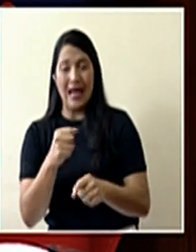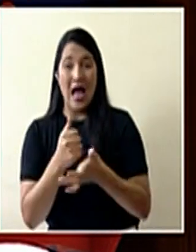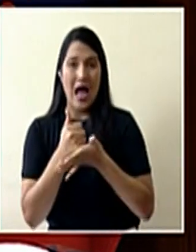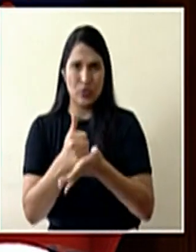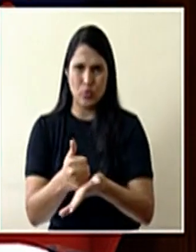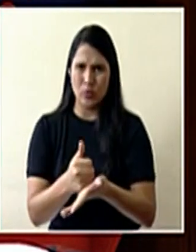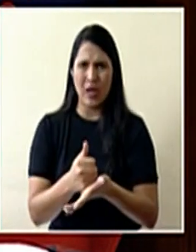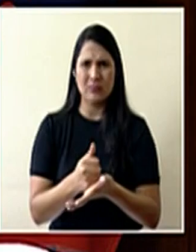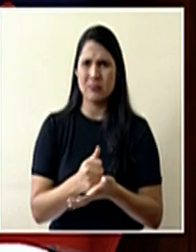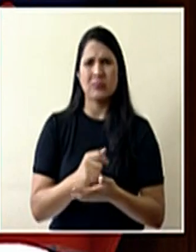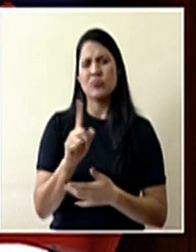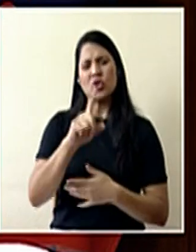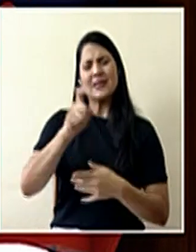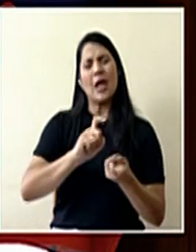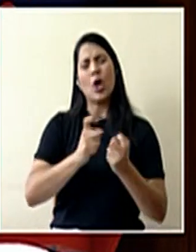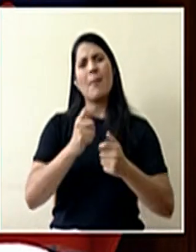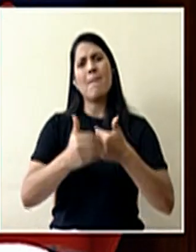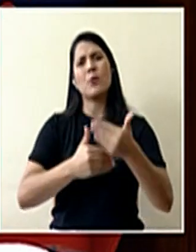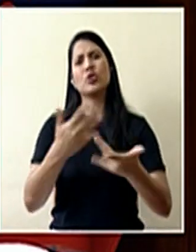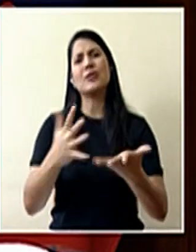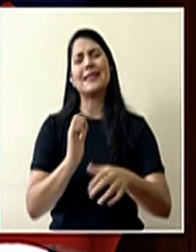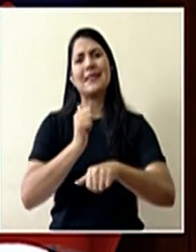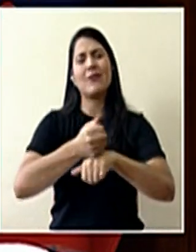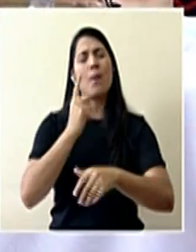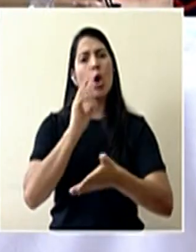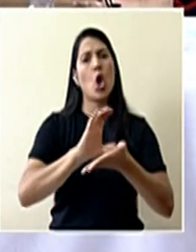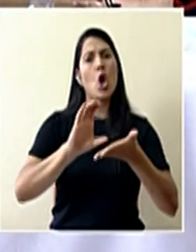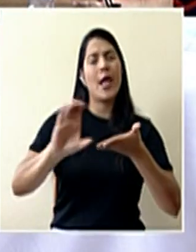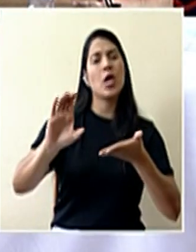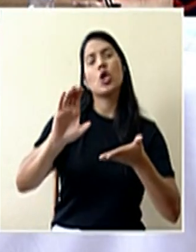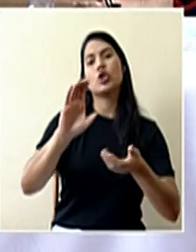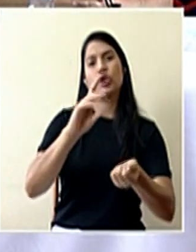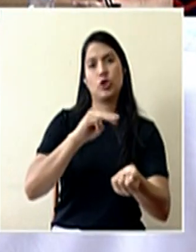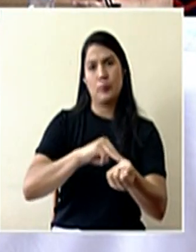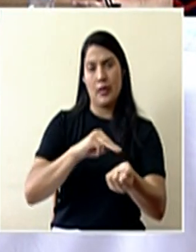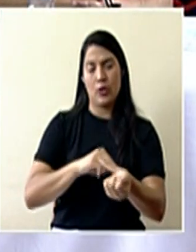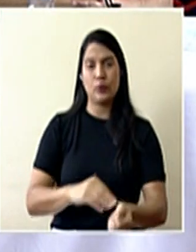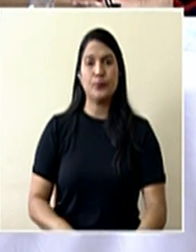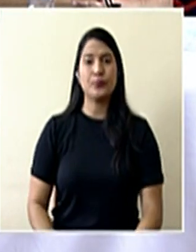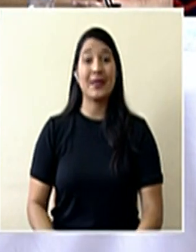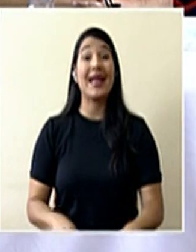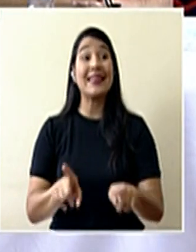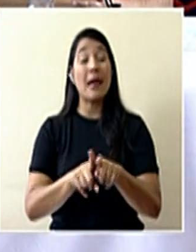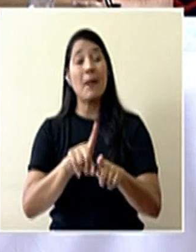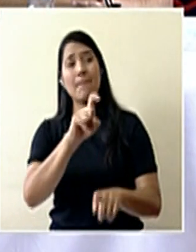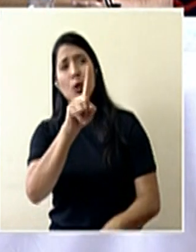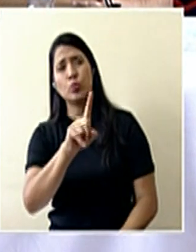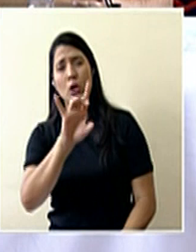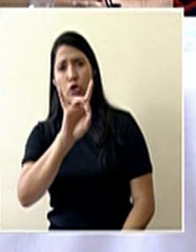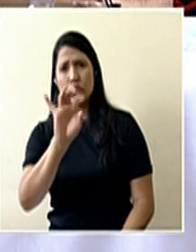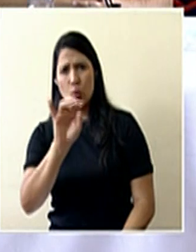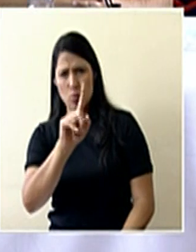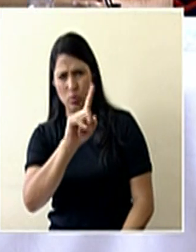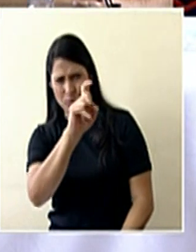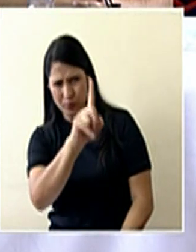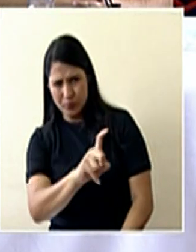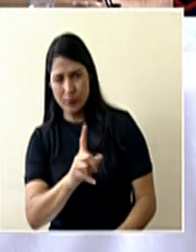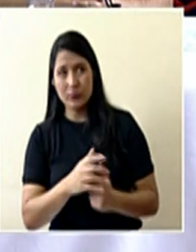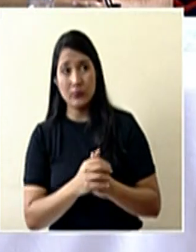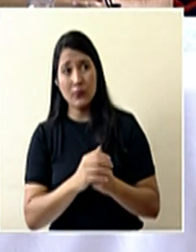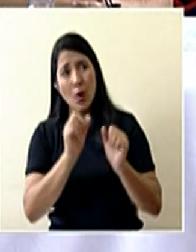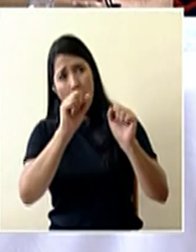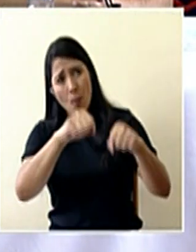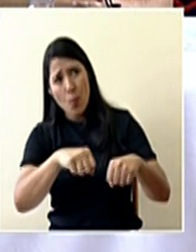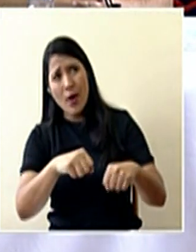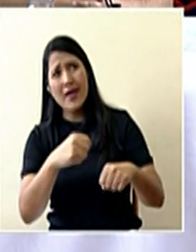años el Colegio de Médicos en conjunto con el Ministerio de Salud. También nos consulta 89.1. ¿Nos pueden dar una actualización de